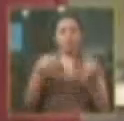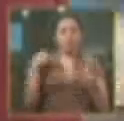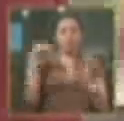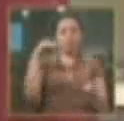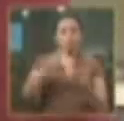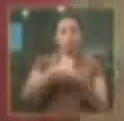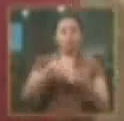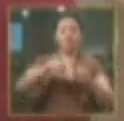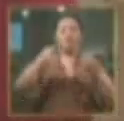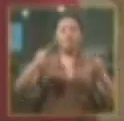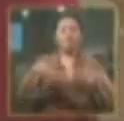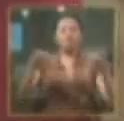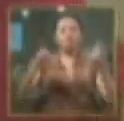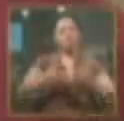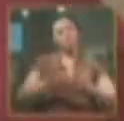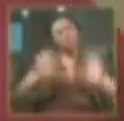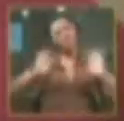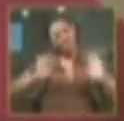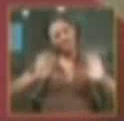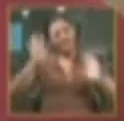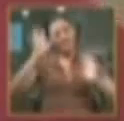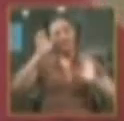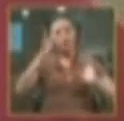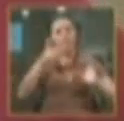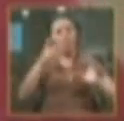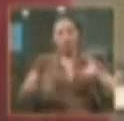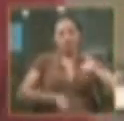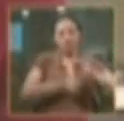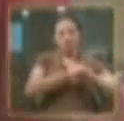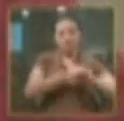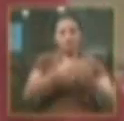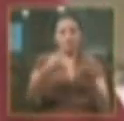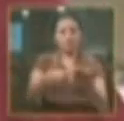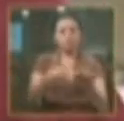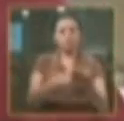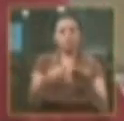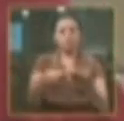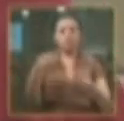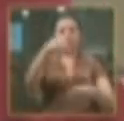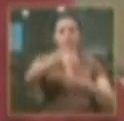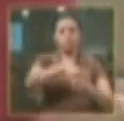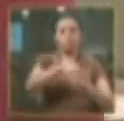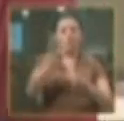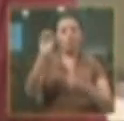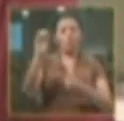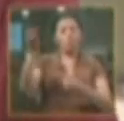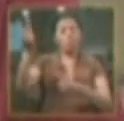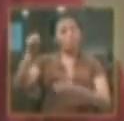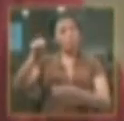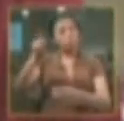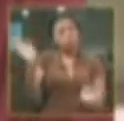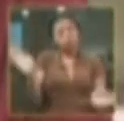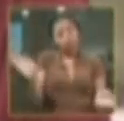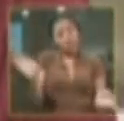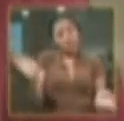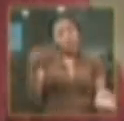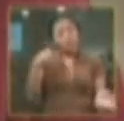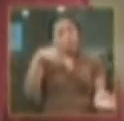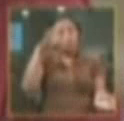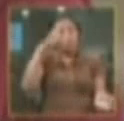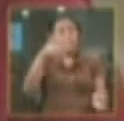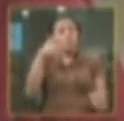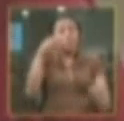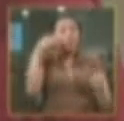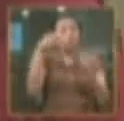Pero también yo sí quiero reservar la discusión de que se incorpore o no. Eso también creo que tiene que ser objeto